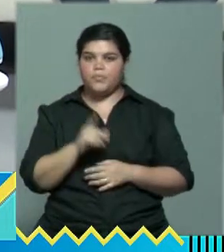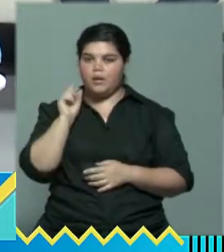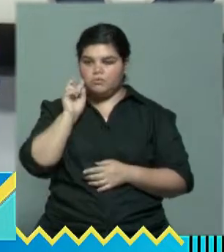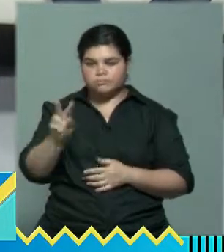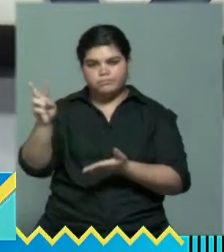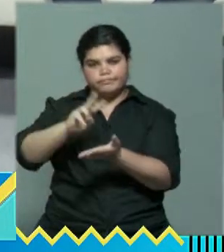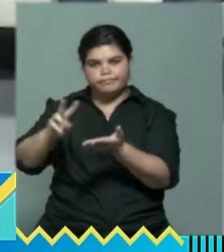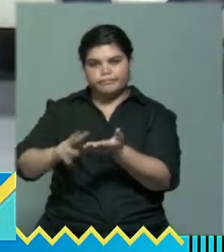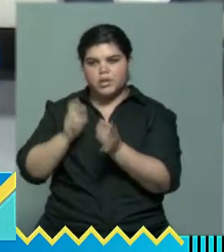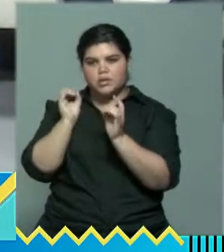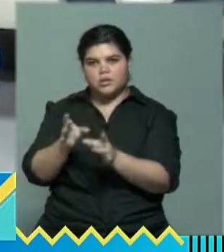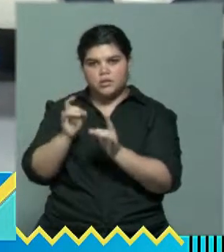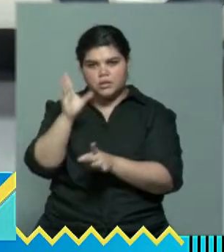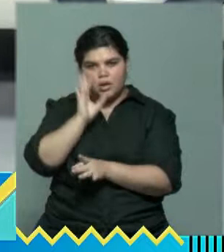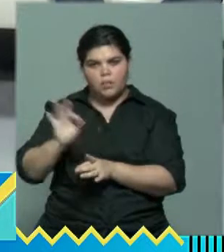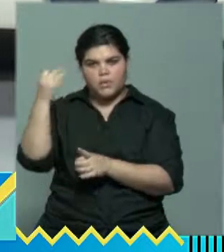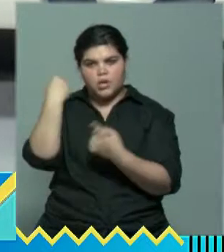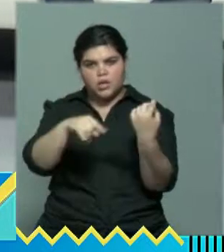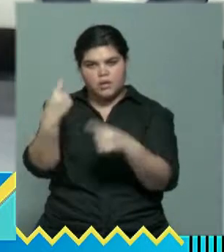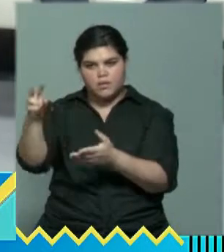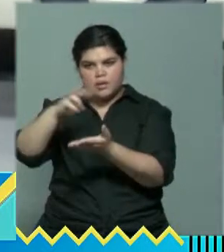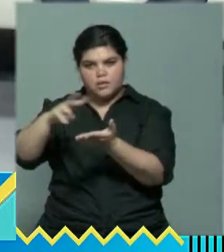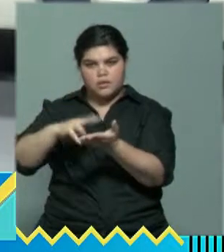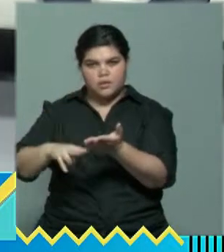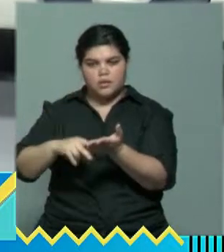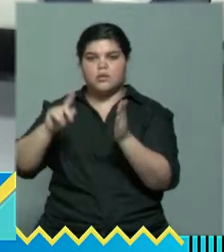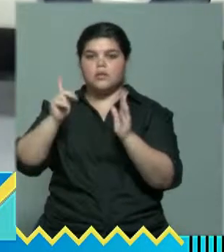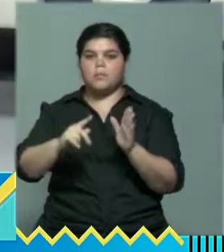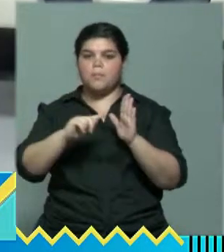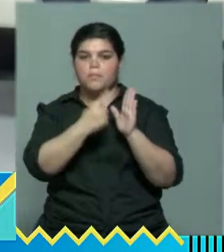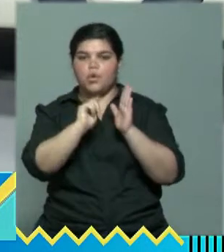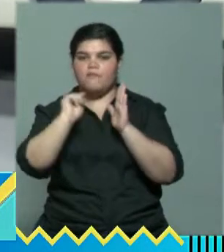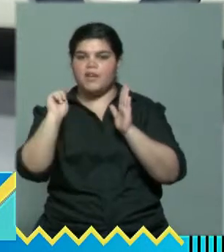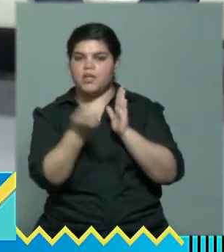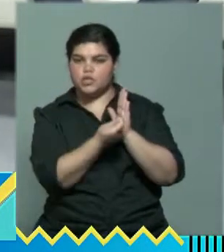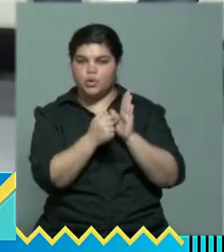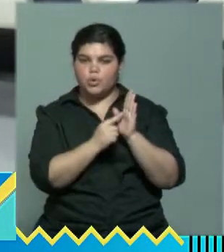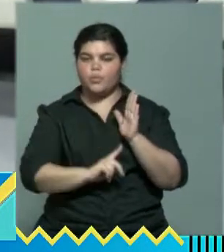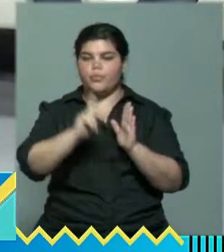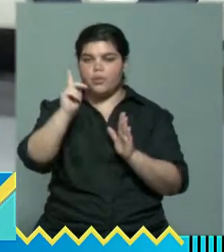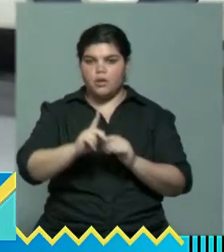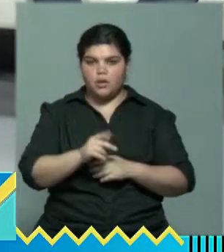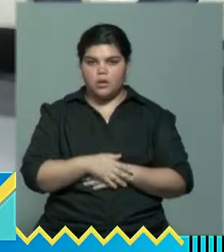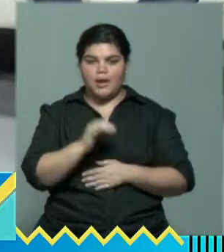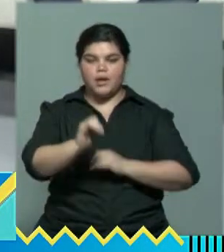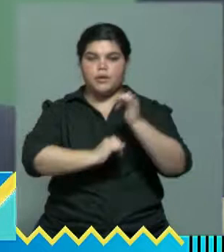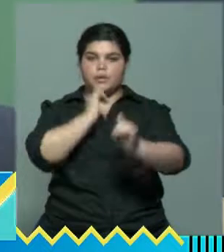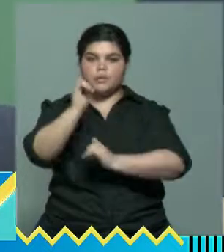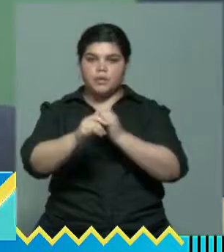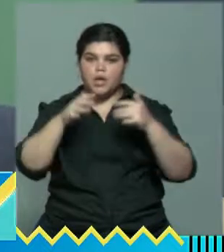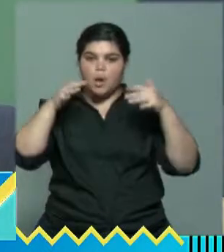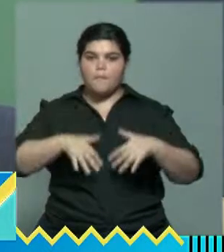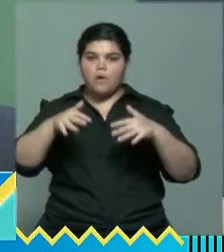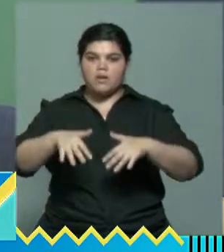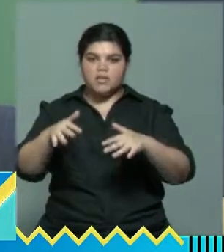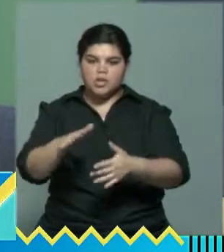también las opiniones acerca de una de las modificaciones también que tiene esta ley, que trata acerca de las movilizaciones sociales,